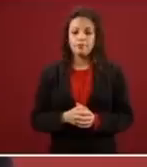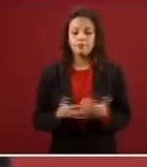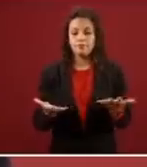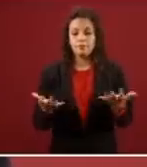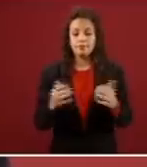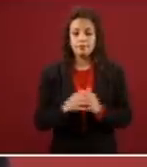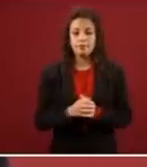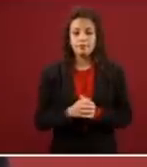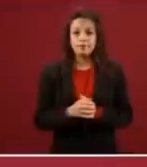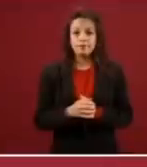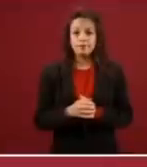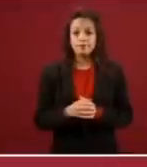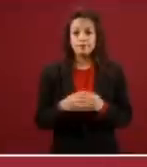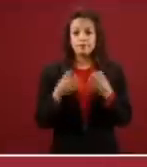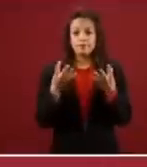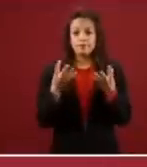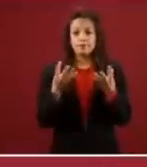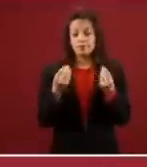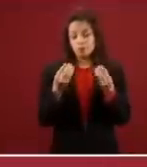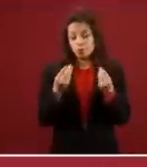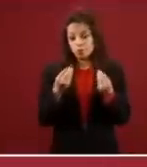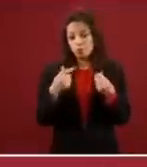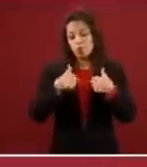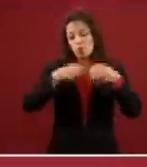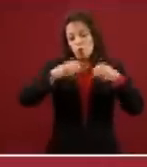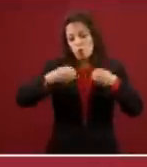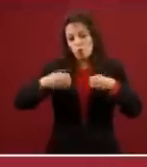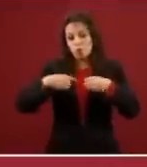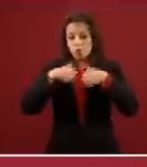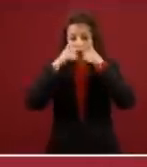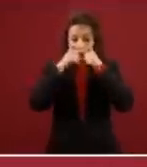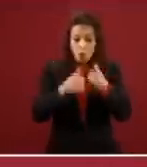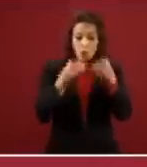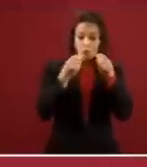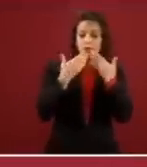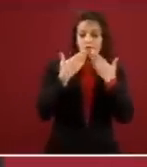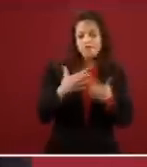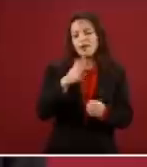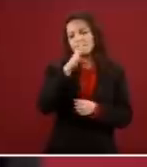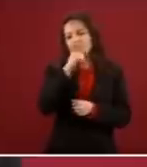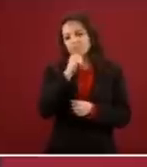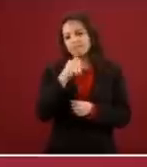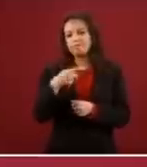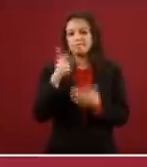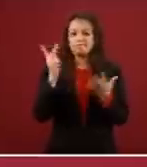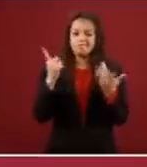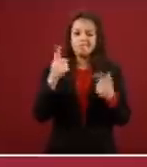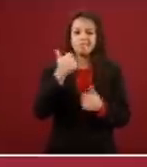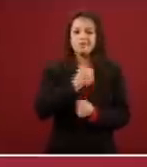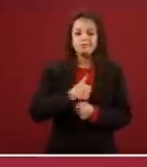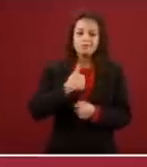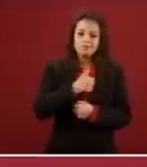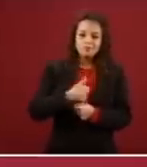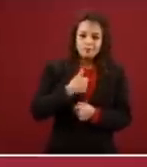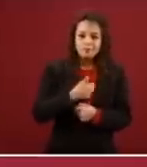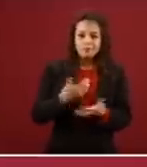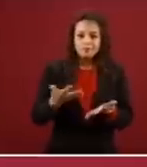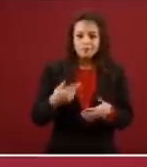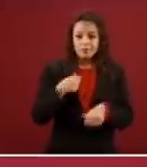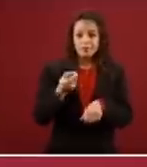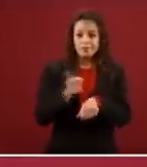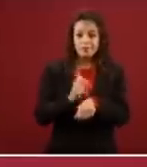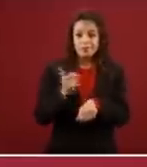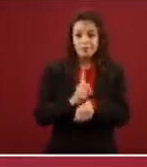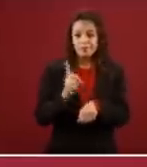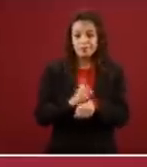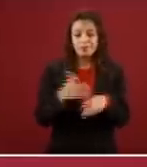son bastantes mis ocupaciones y también, lamentablemente, desgraciadamente, todos los días